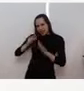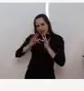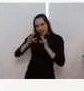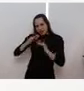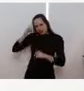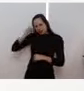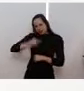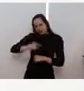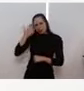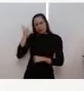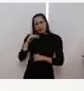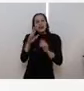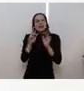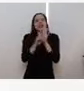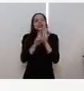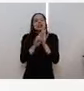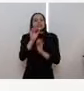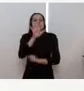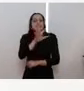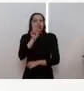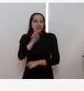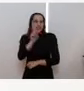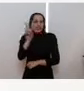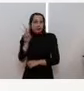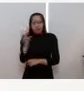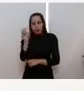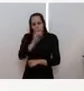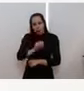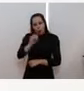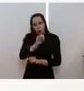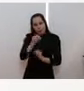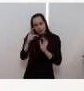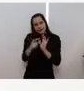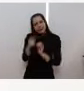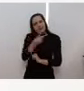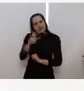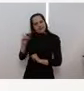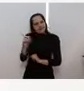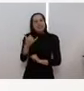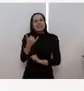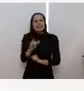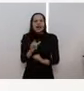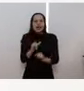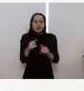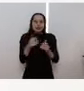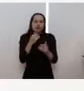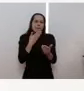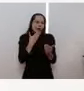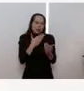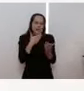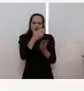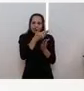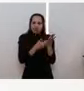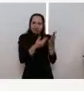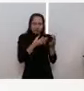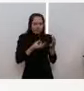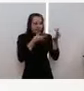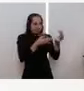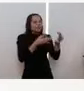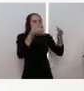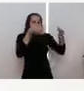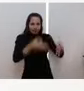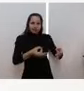5 22 de octubre del 2020 obtuvimos la licencia de práctica médica en el servicio de radiología con nuestro